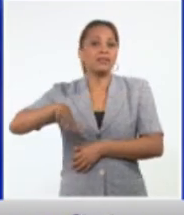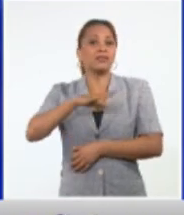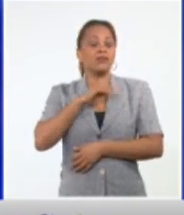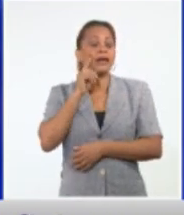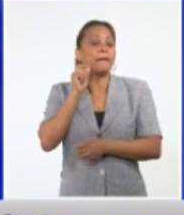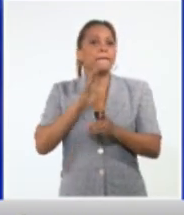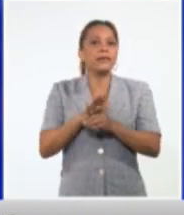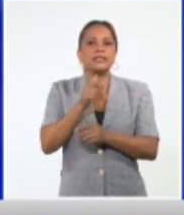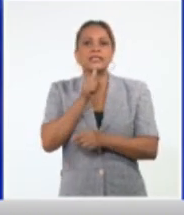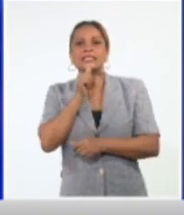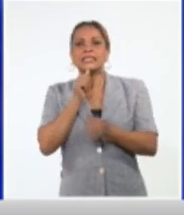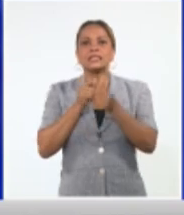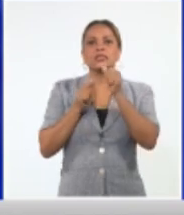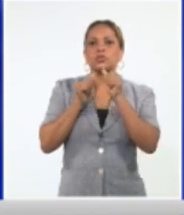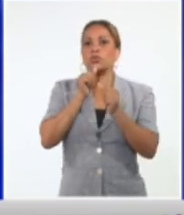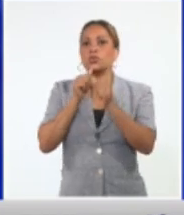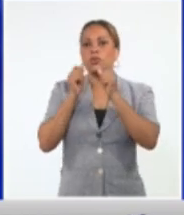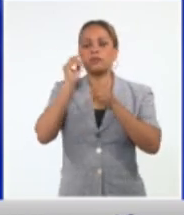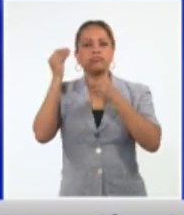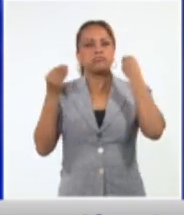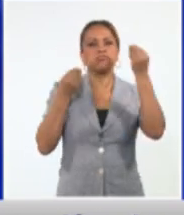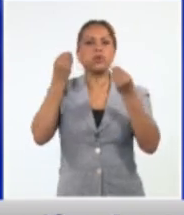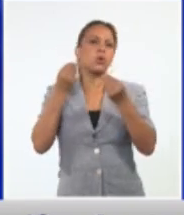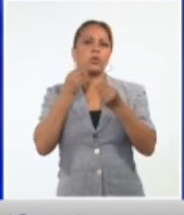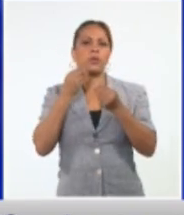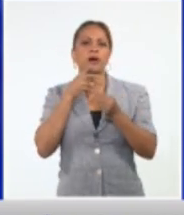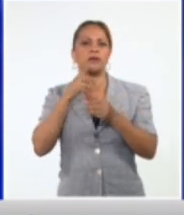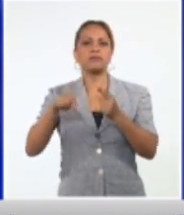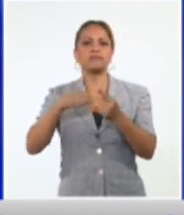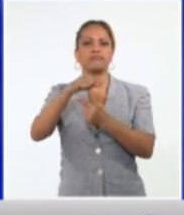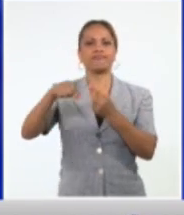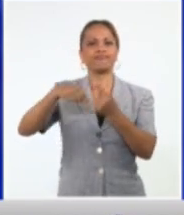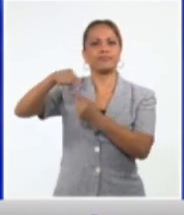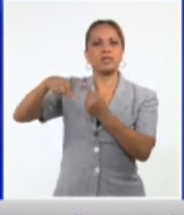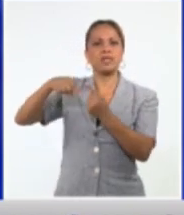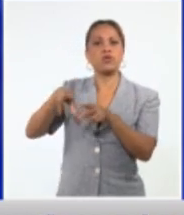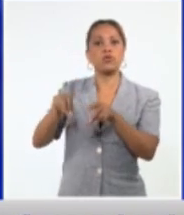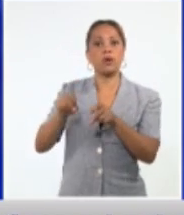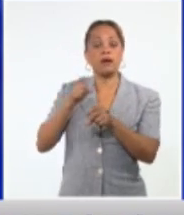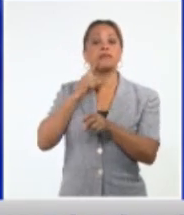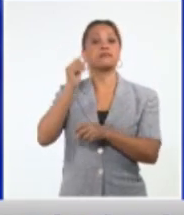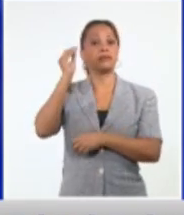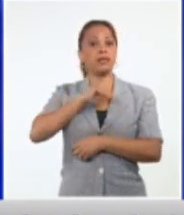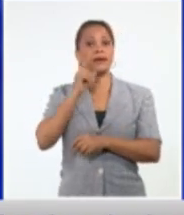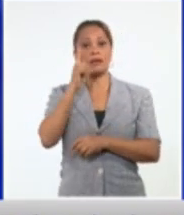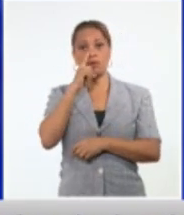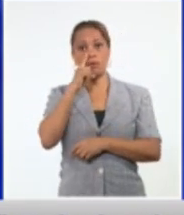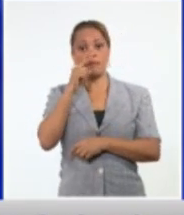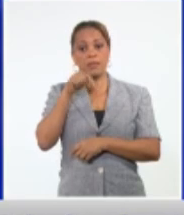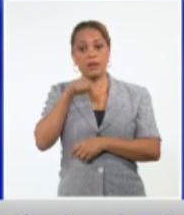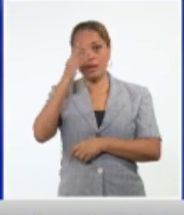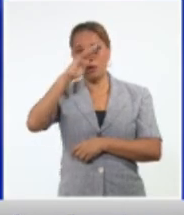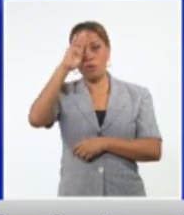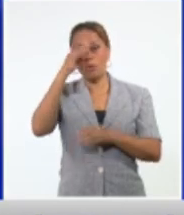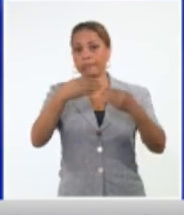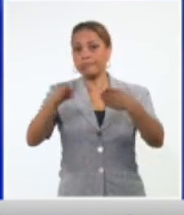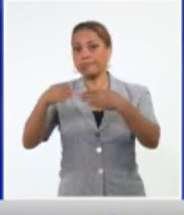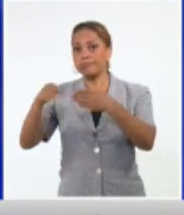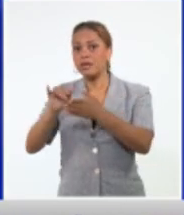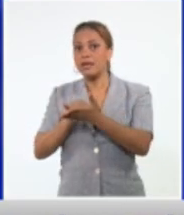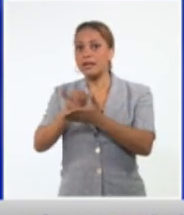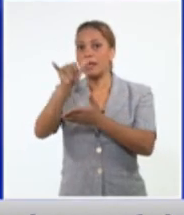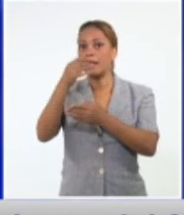a mostrar preocupación sobre esta nueva variante, sobre todo porque ya en noviembre Cuba se ha abierto al mundo, ha comenzado